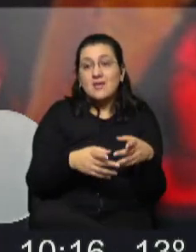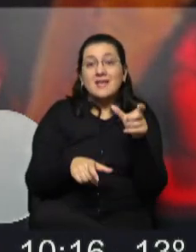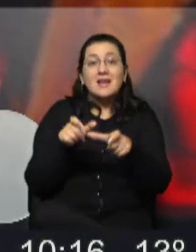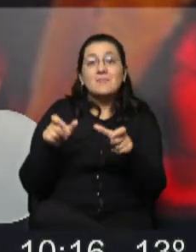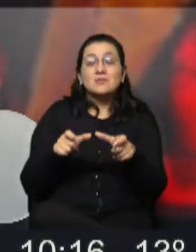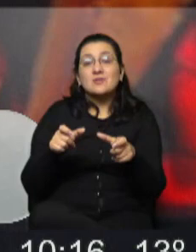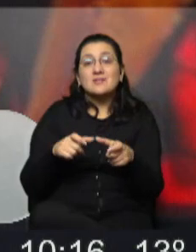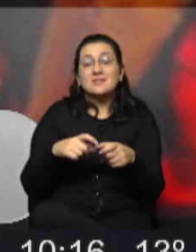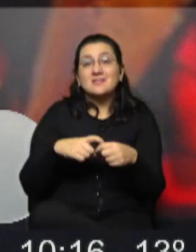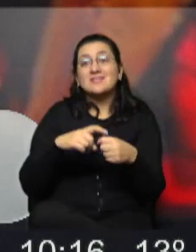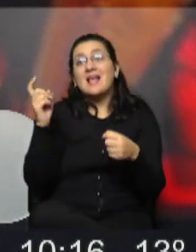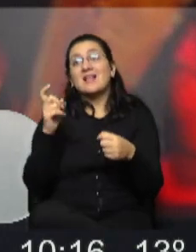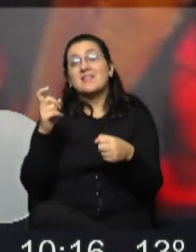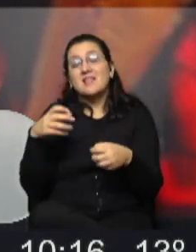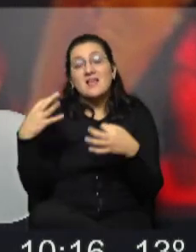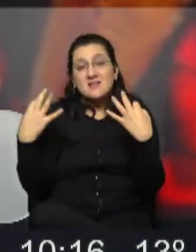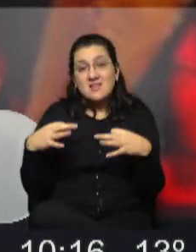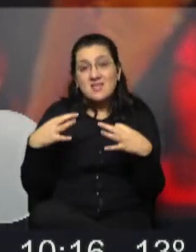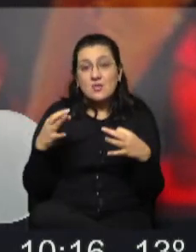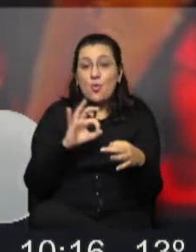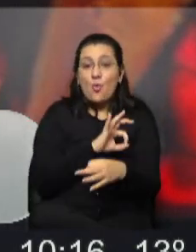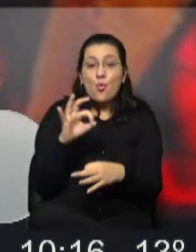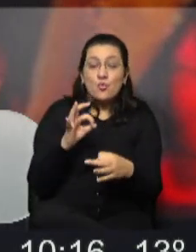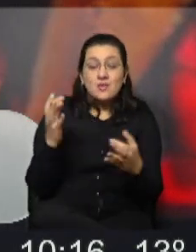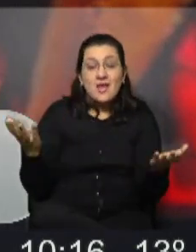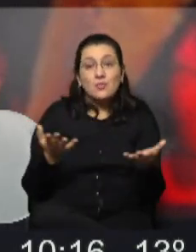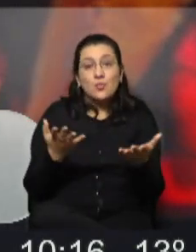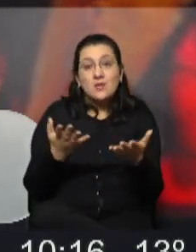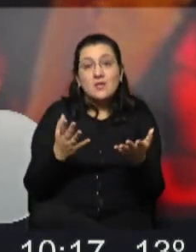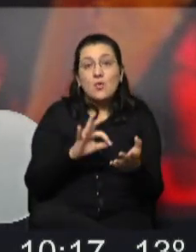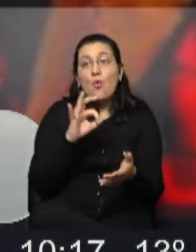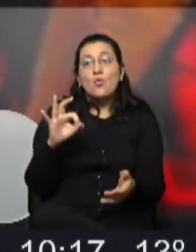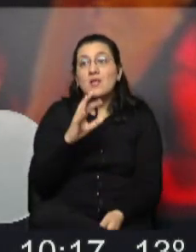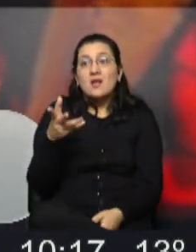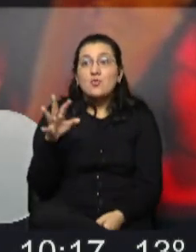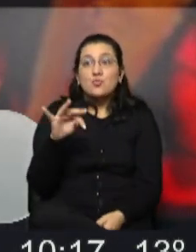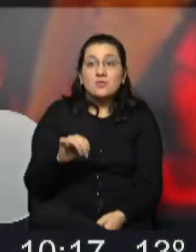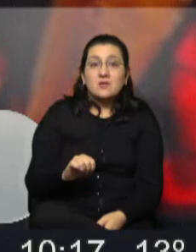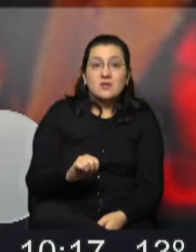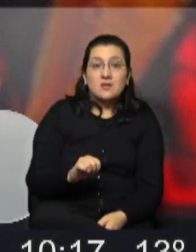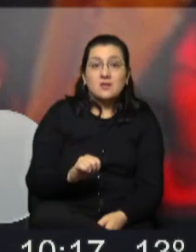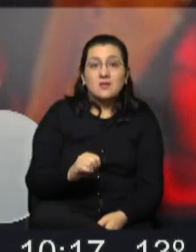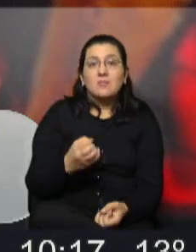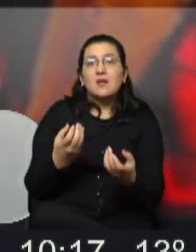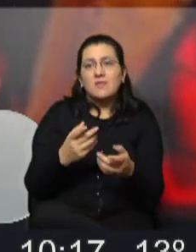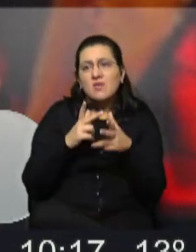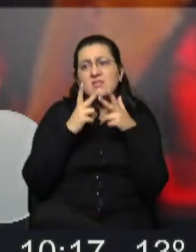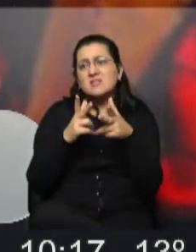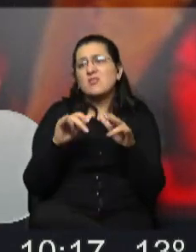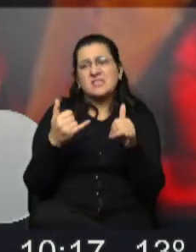de la realidad, ¿viste? O de la actualidad, o de la rutina, ¿viste? Digo, ¿para qué voy a